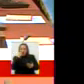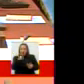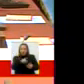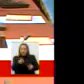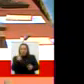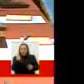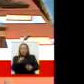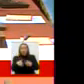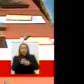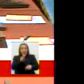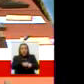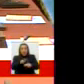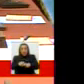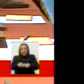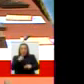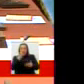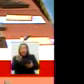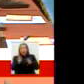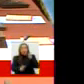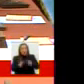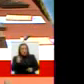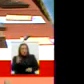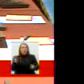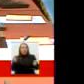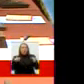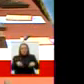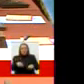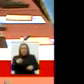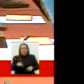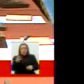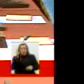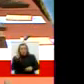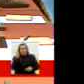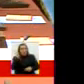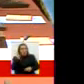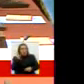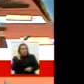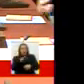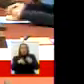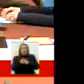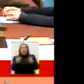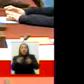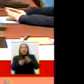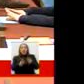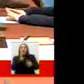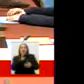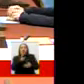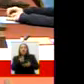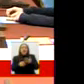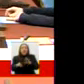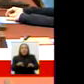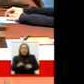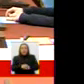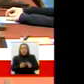donde ven ustedes las sillas, es donde la gente viene a escuchar lo que los congresistas plantean.